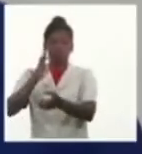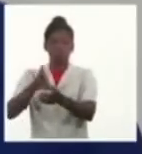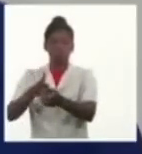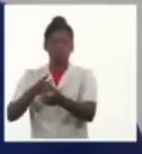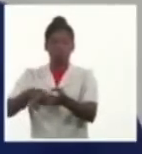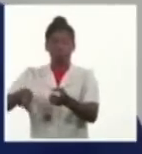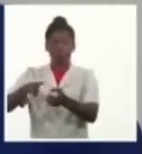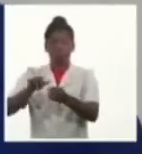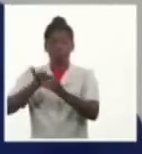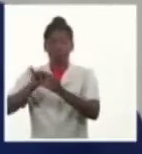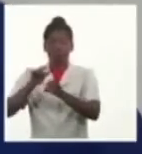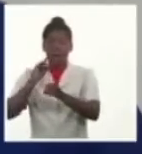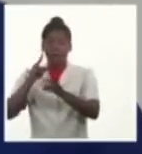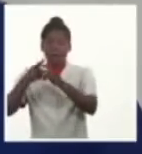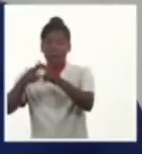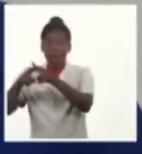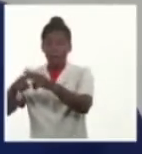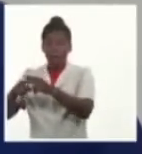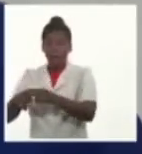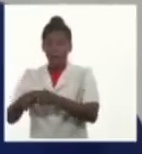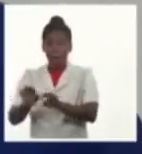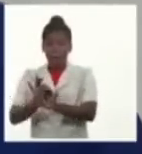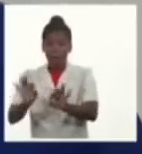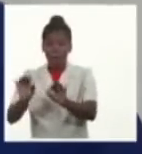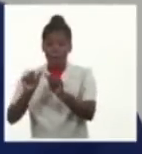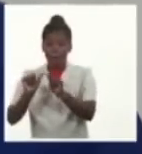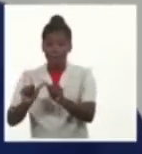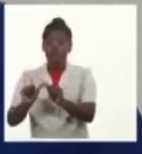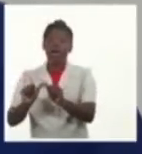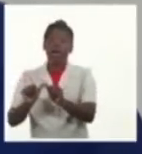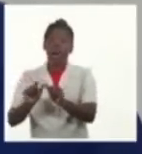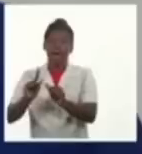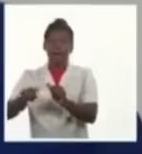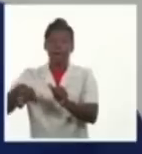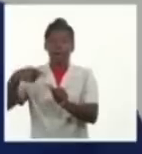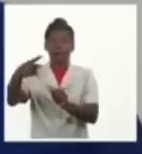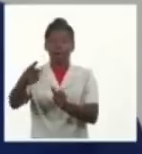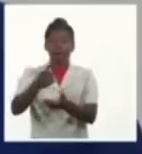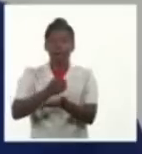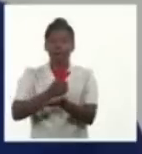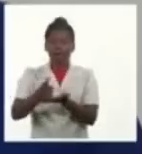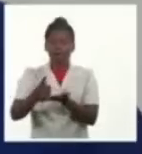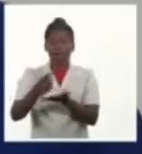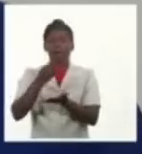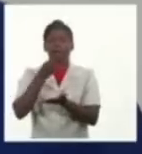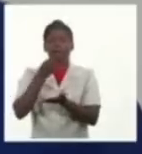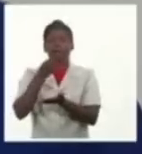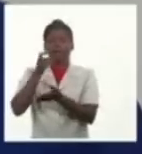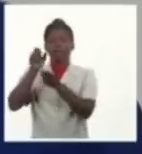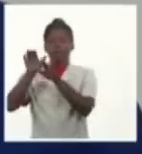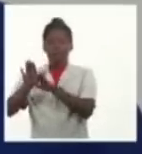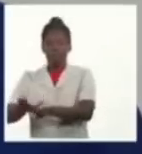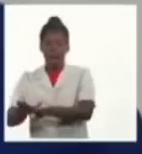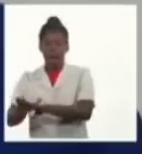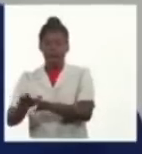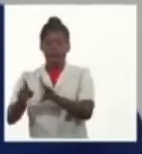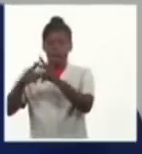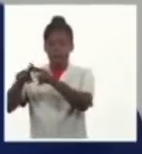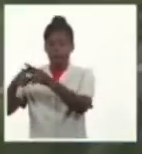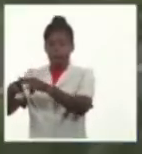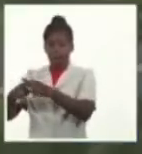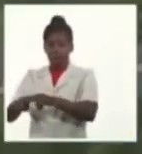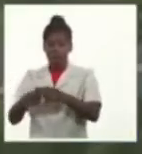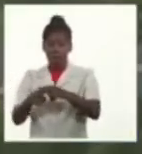se ha licenciado en todo y no tiene nada. Manera de darnos clase en el noticiero de todo, todo, todo, como